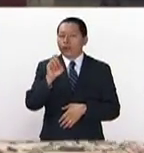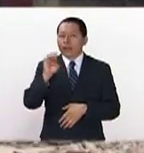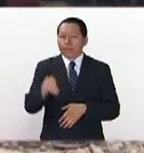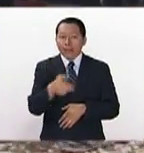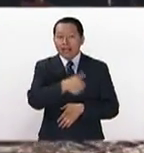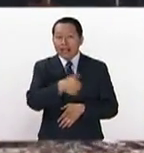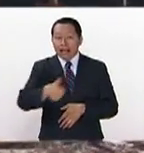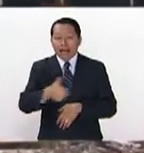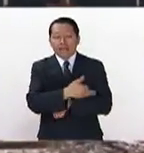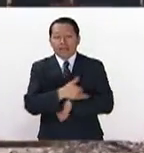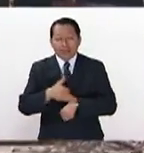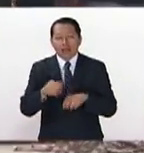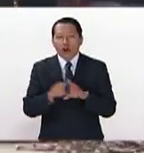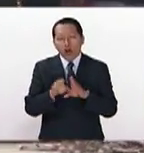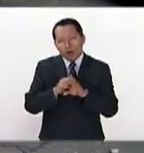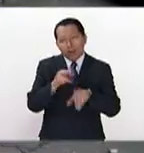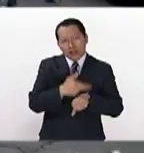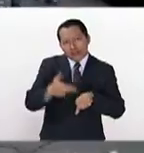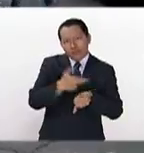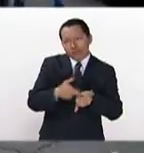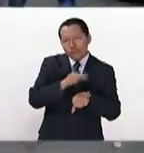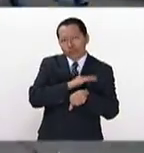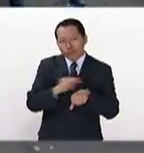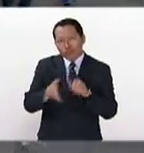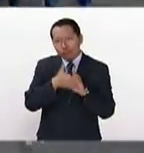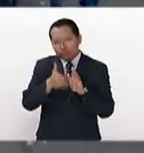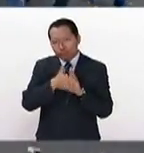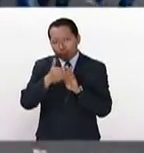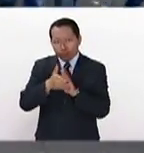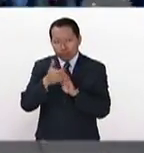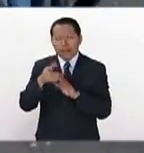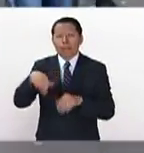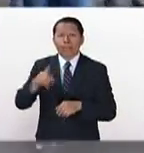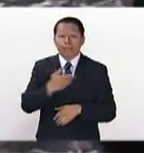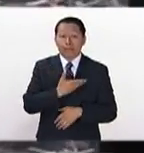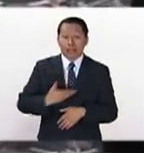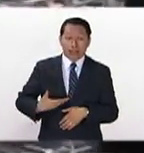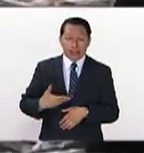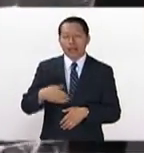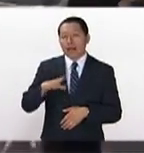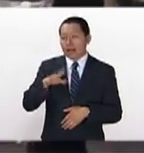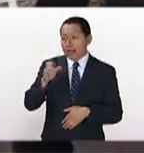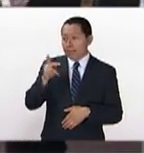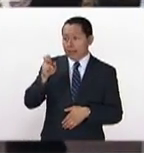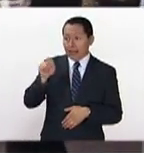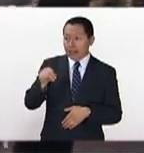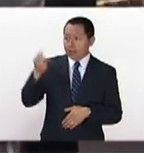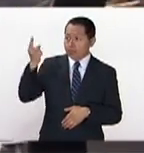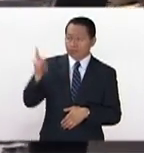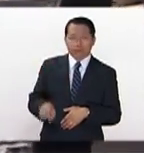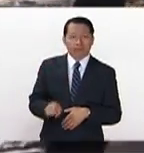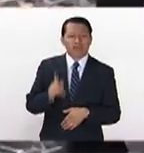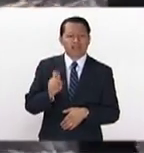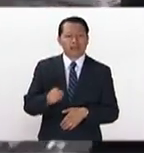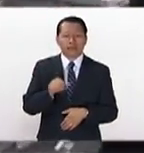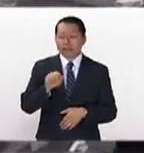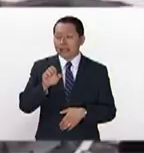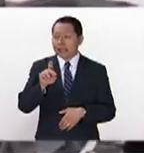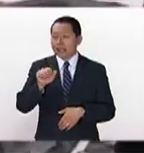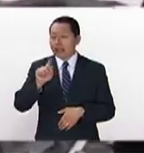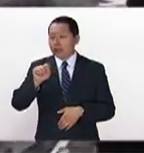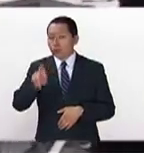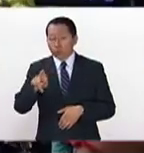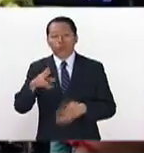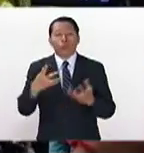cada familia gestione el proceso de reconstrucción de su casa, por instrucciones del presidente de la República, Enrique Peña Nieto, la SEDATU, junto